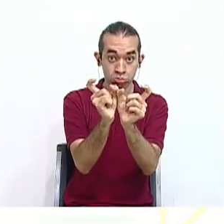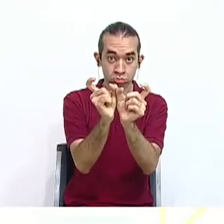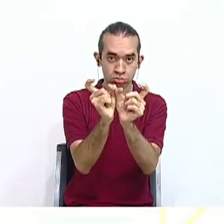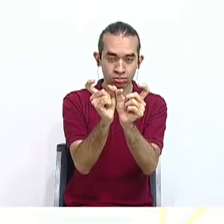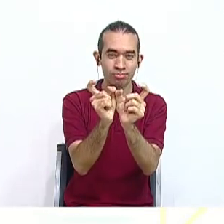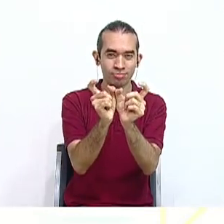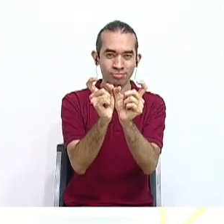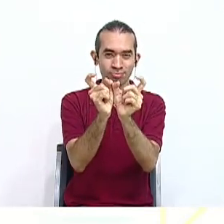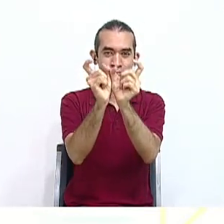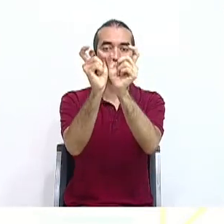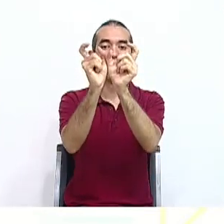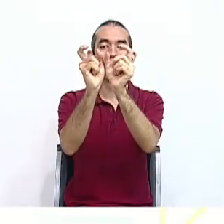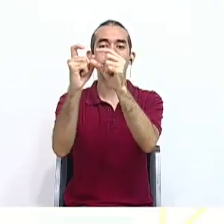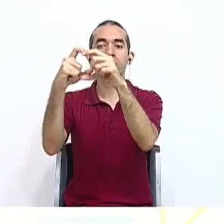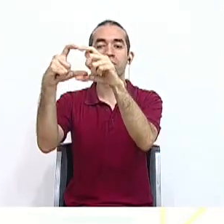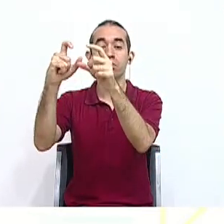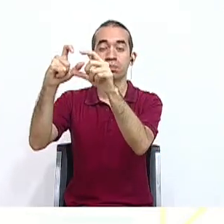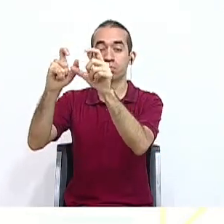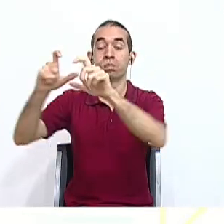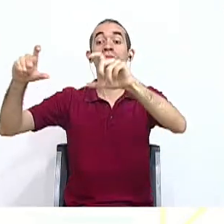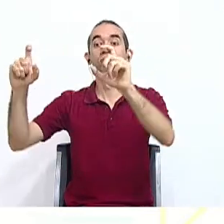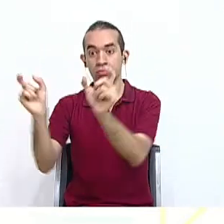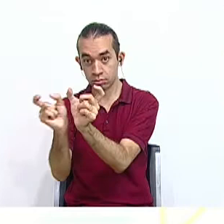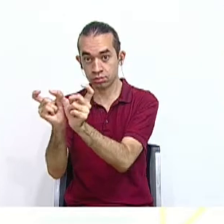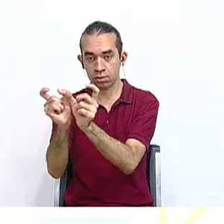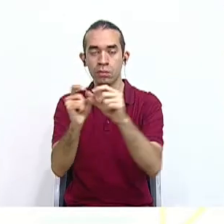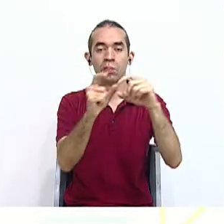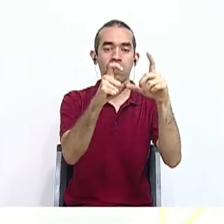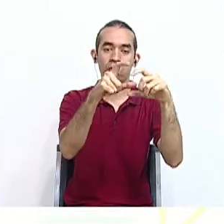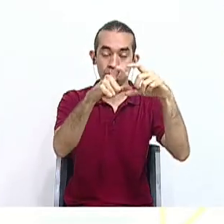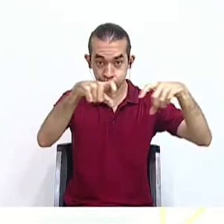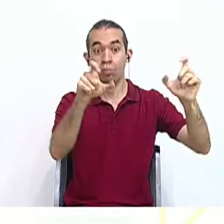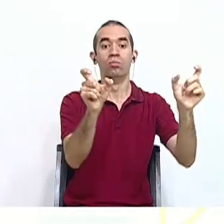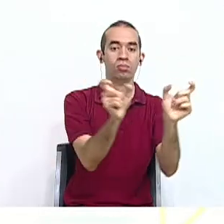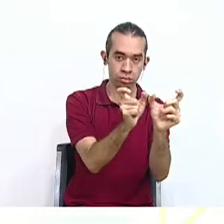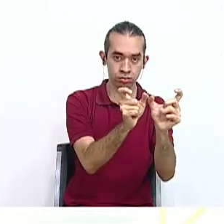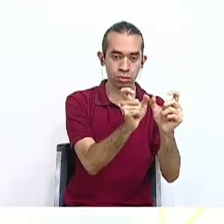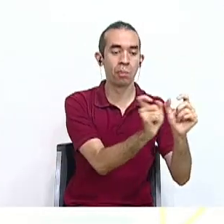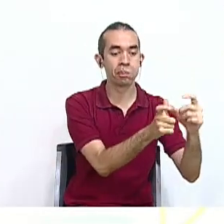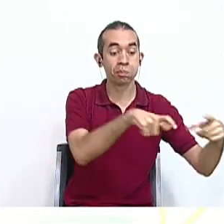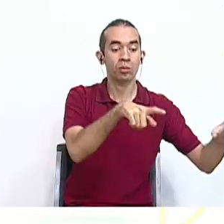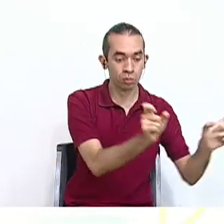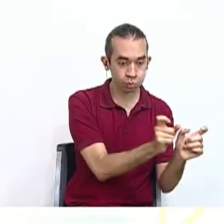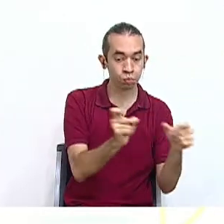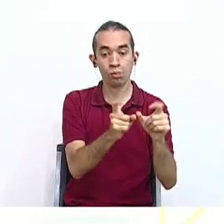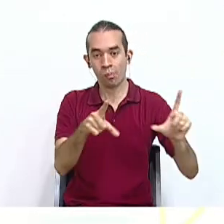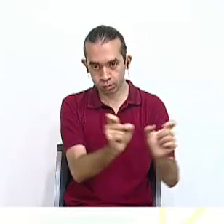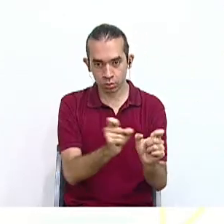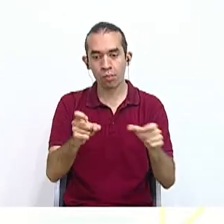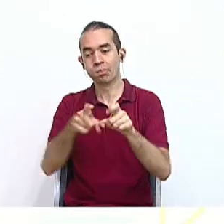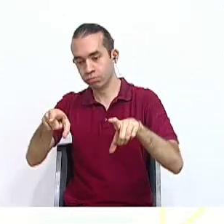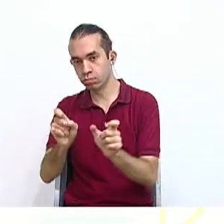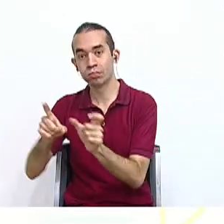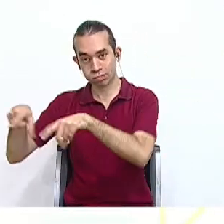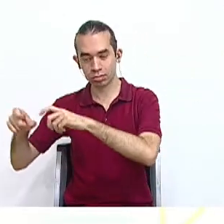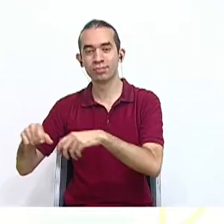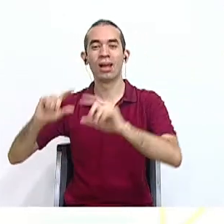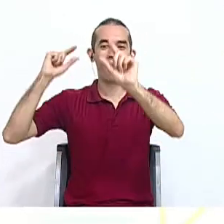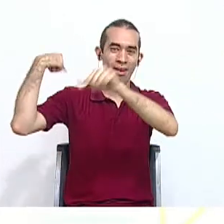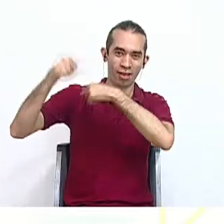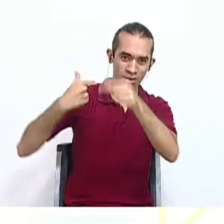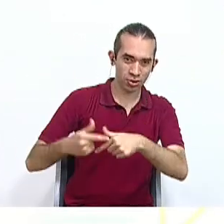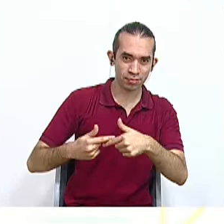proceso de ahí es una generación. Y el tiempo que tarda una generación se denomina tiempo